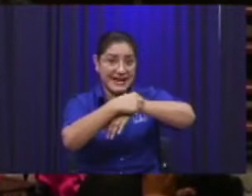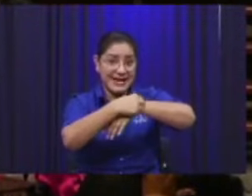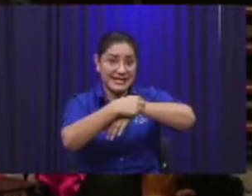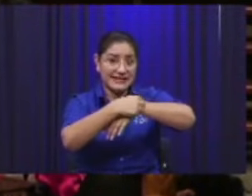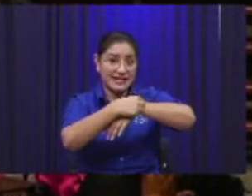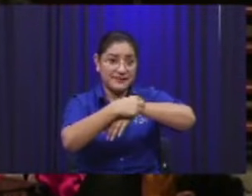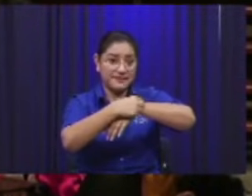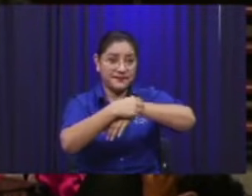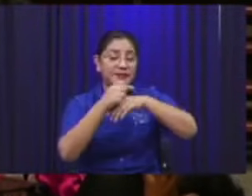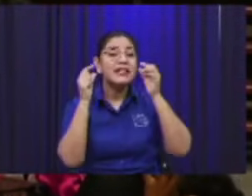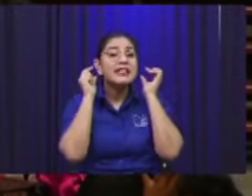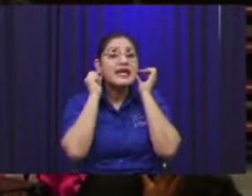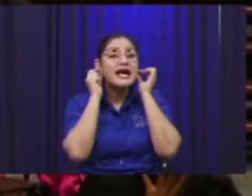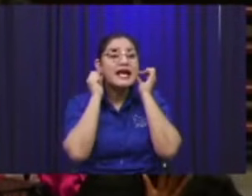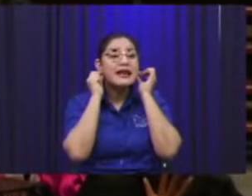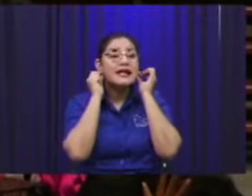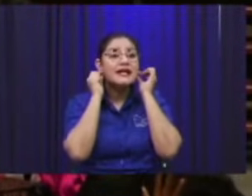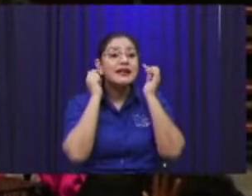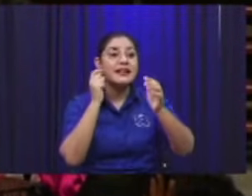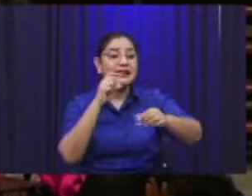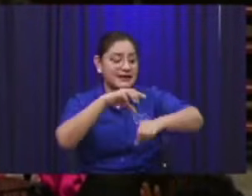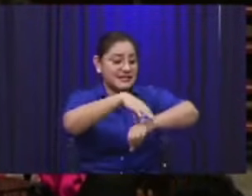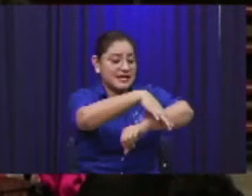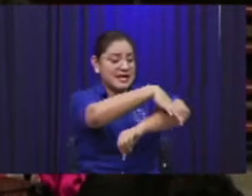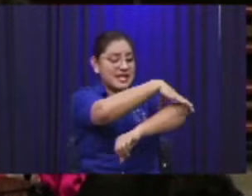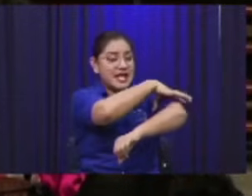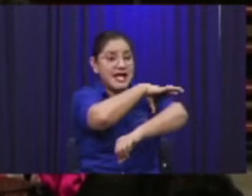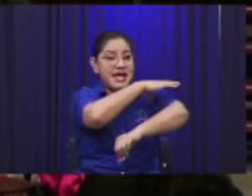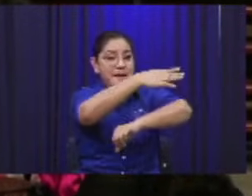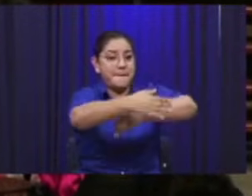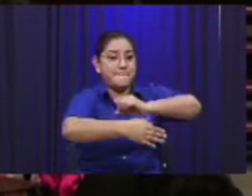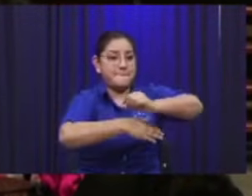que te de brazaletes porque era para todo el brazo